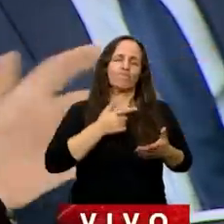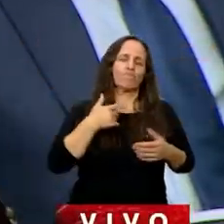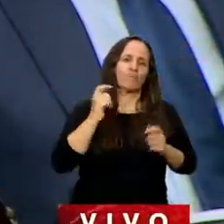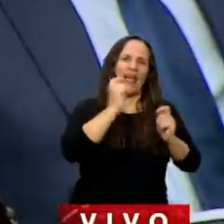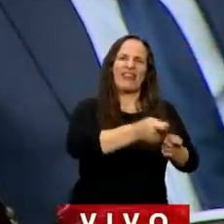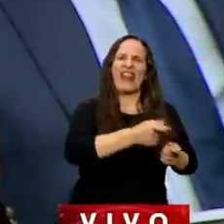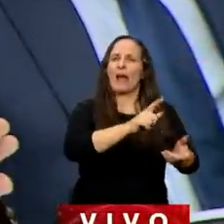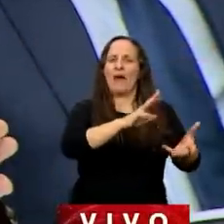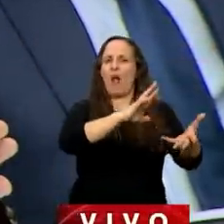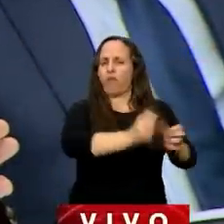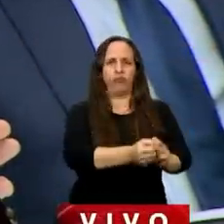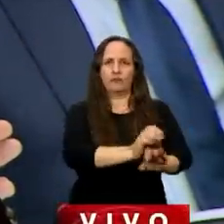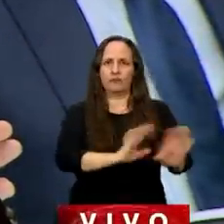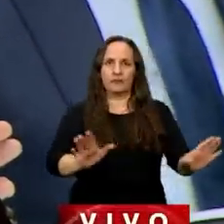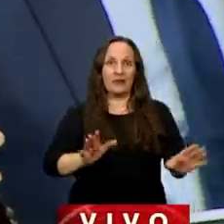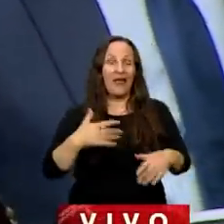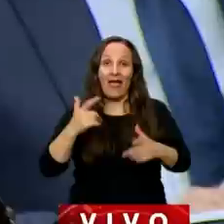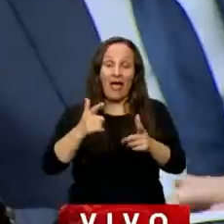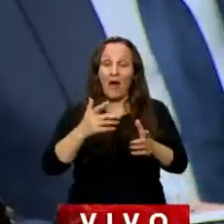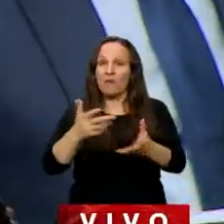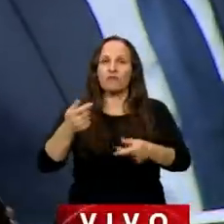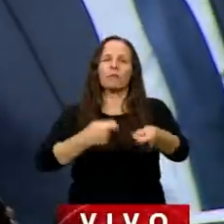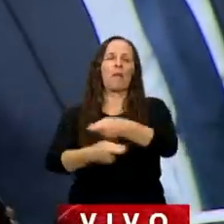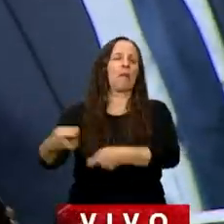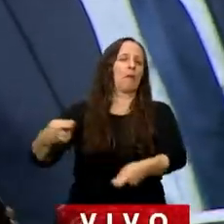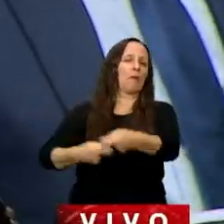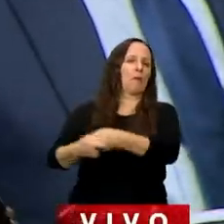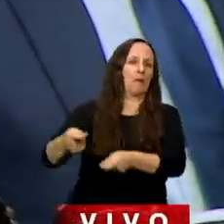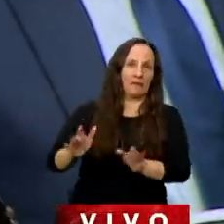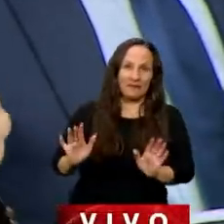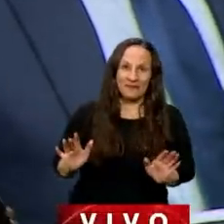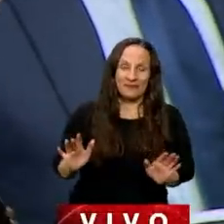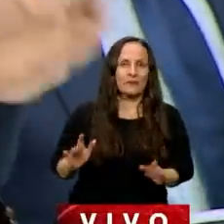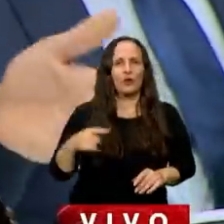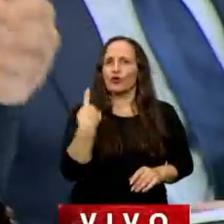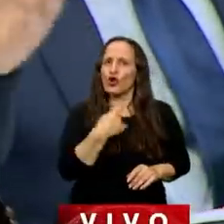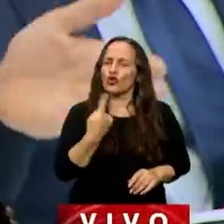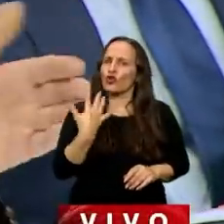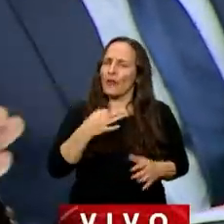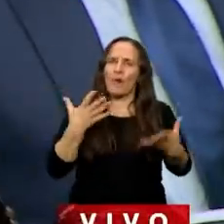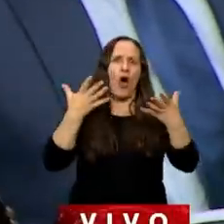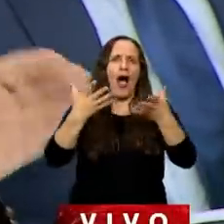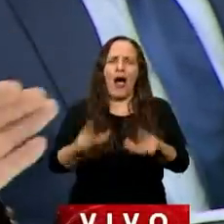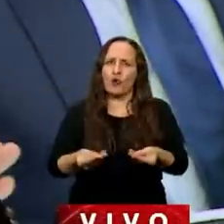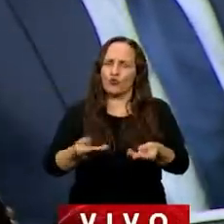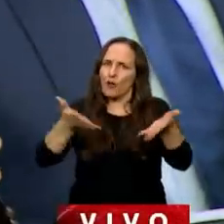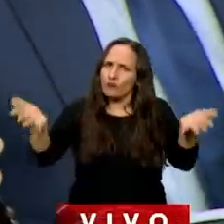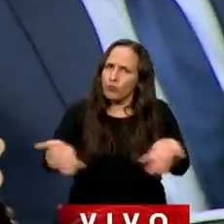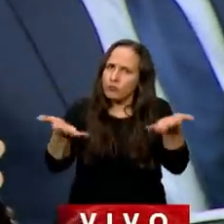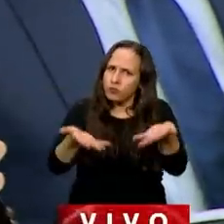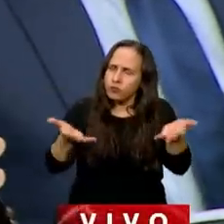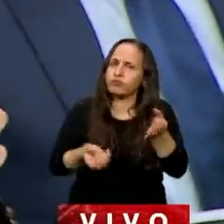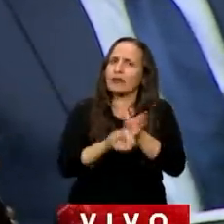permean al mercado ilícito, nosotros tenemos que ayudar y fomentar estos